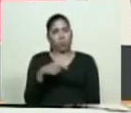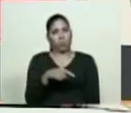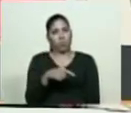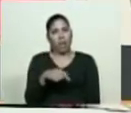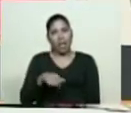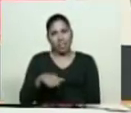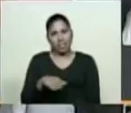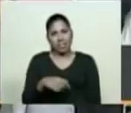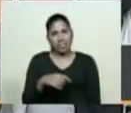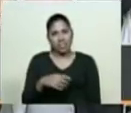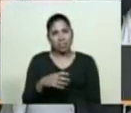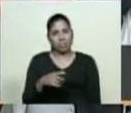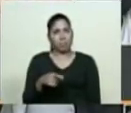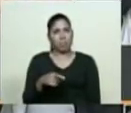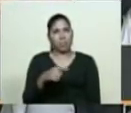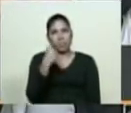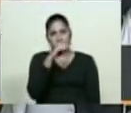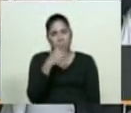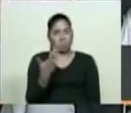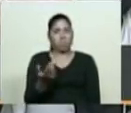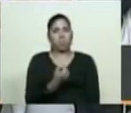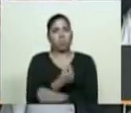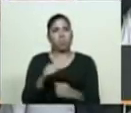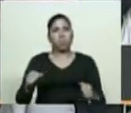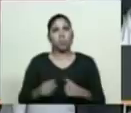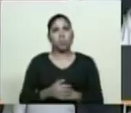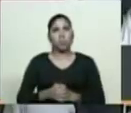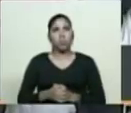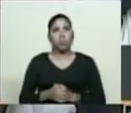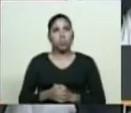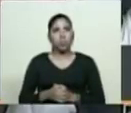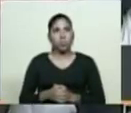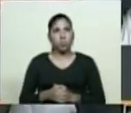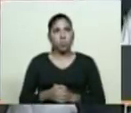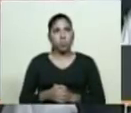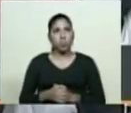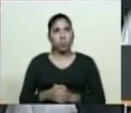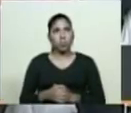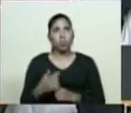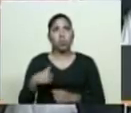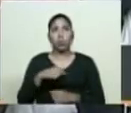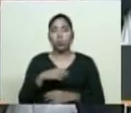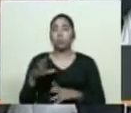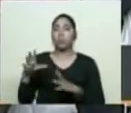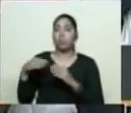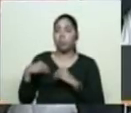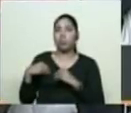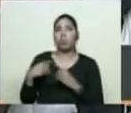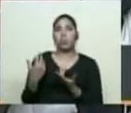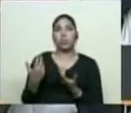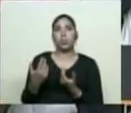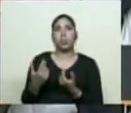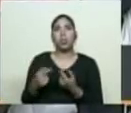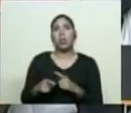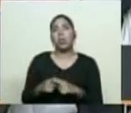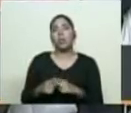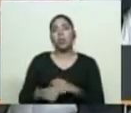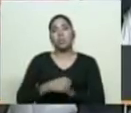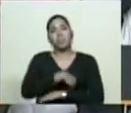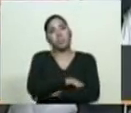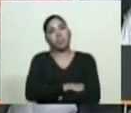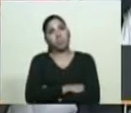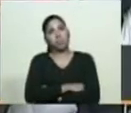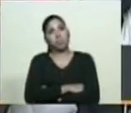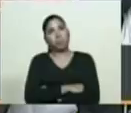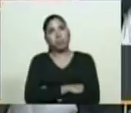Es como se crean las noticias. Y a veces, bueno, nosotros también tenemos que asumir nuestra culpa, nos quedamos como de brazos cruzados, ¿eh? Y